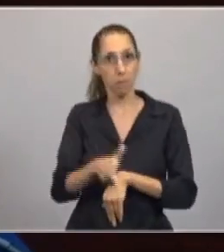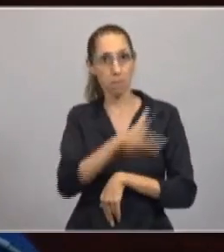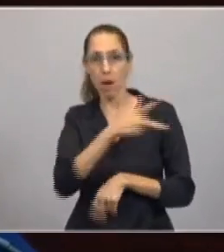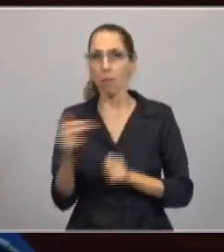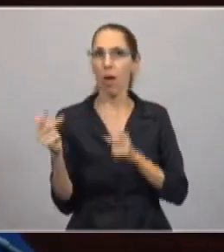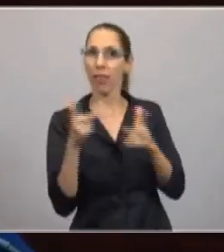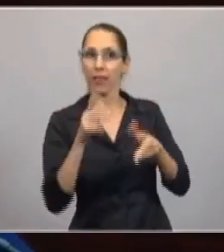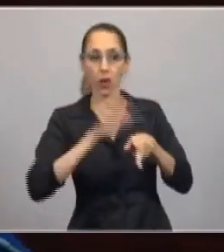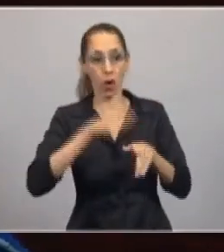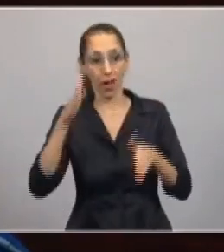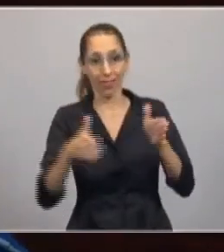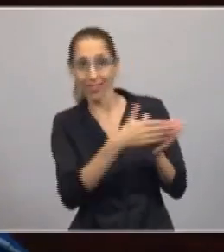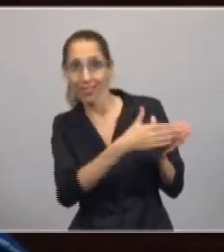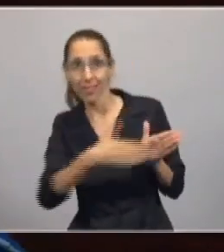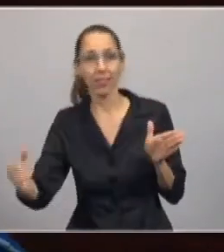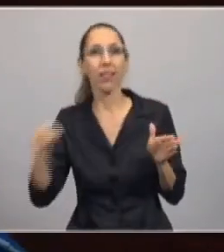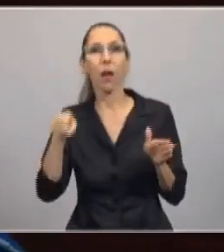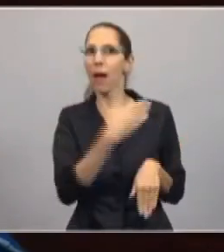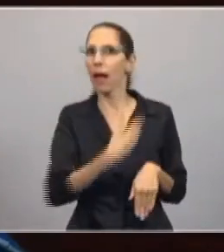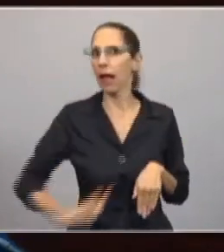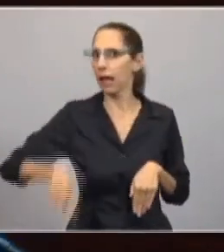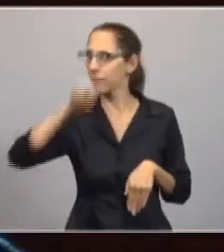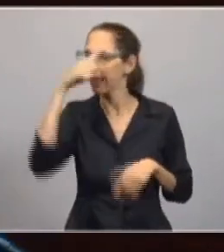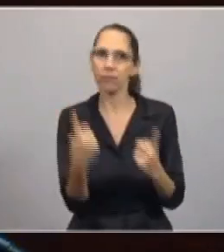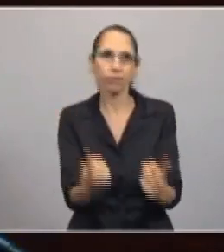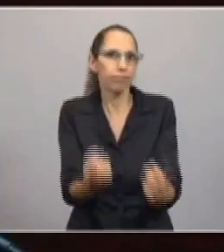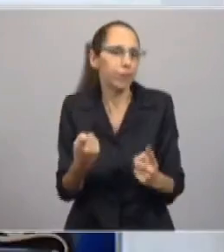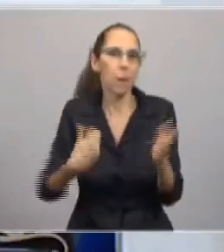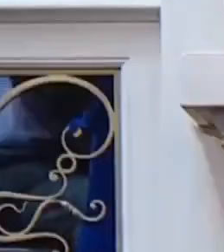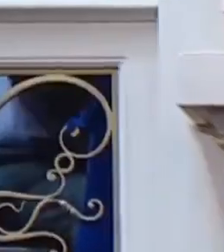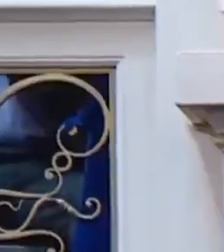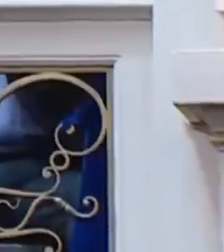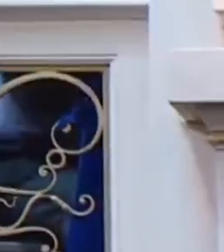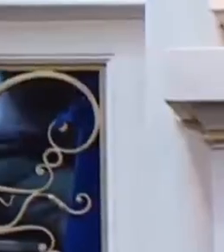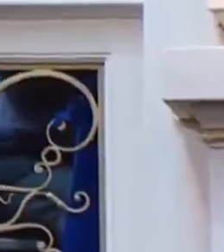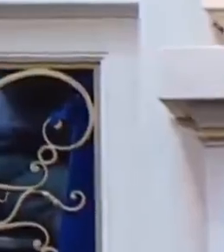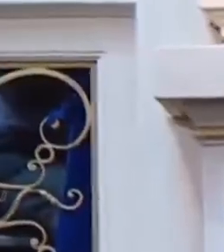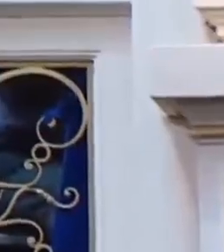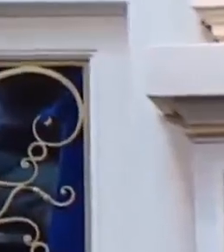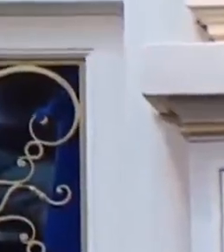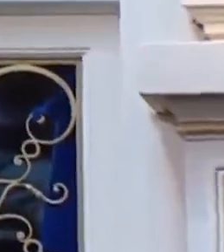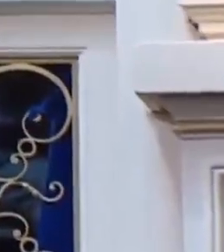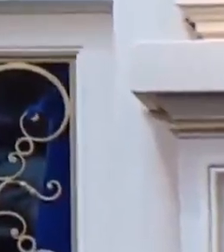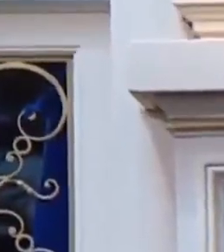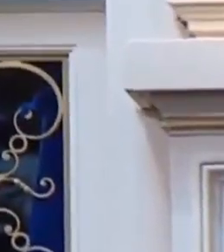de la historia el Estado es más necesario que nunca.